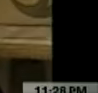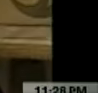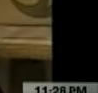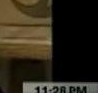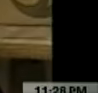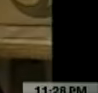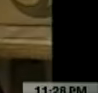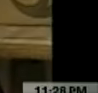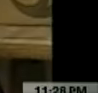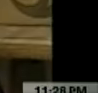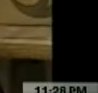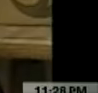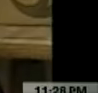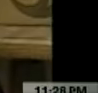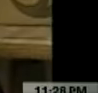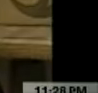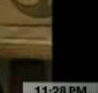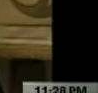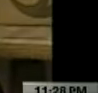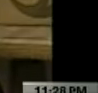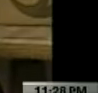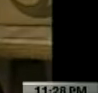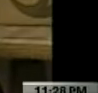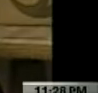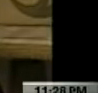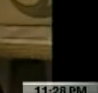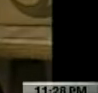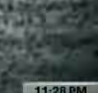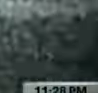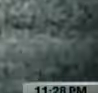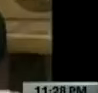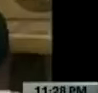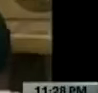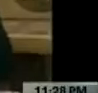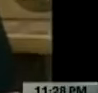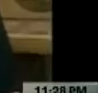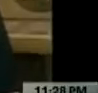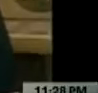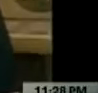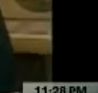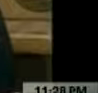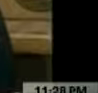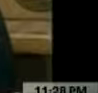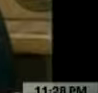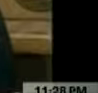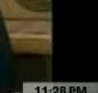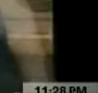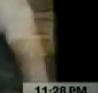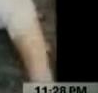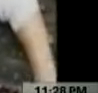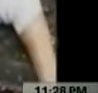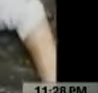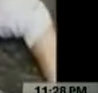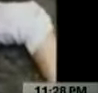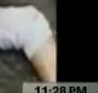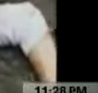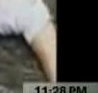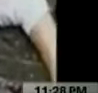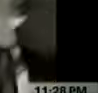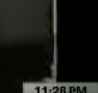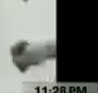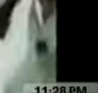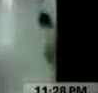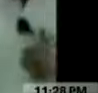presión ejército, está dando, pues, resultado. Puso ayer tarde muertos